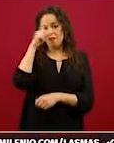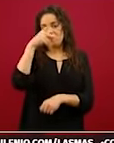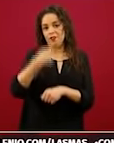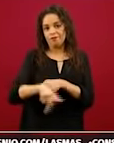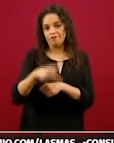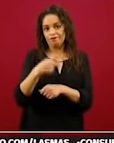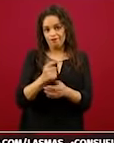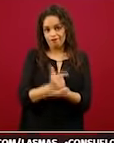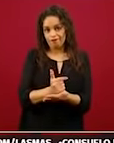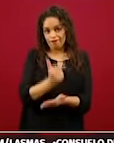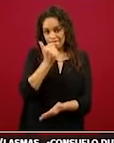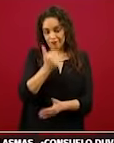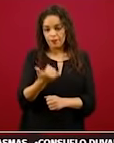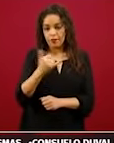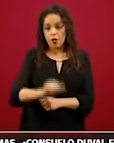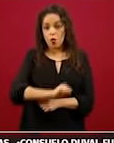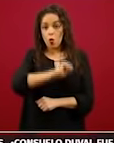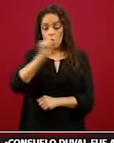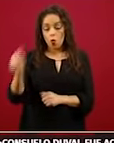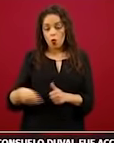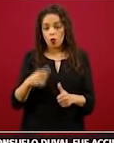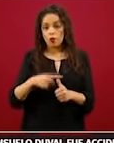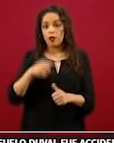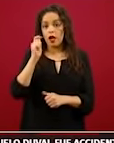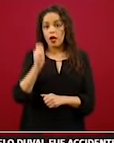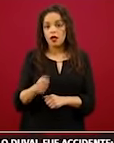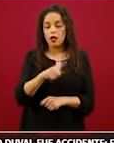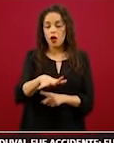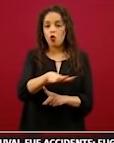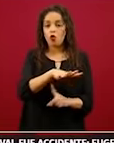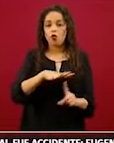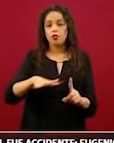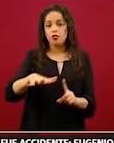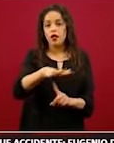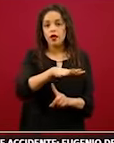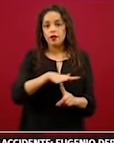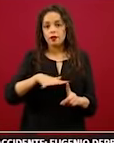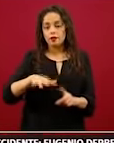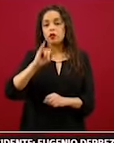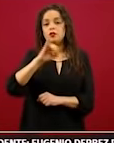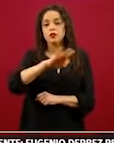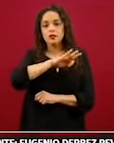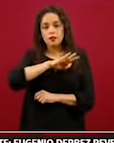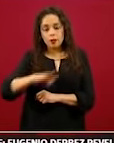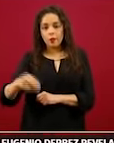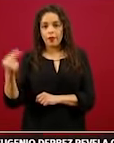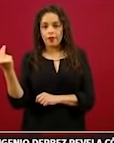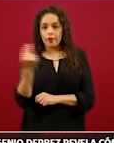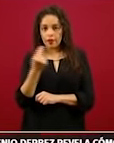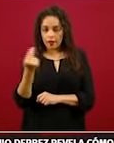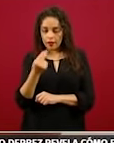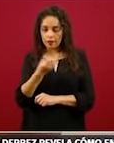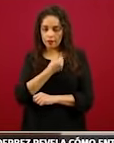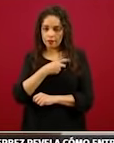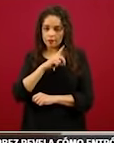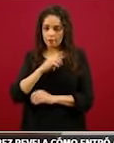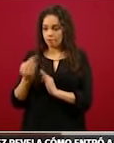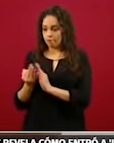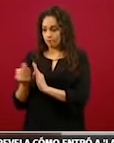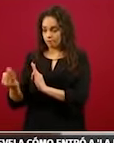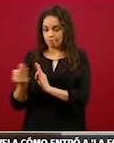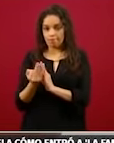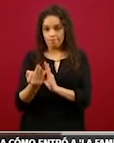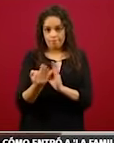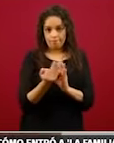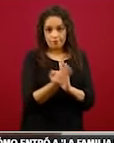el siguiente es el contexto, la imposibilidad de mantener una sana distancia. Esa es la otra